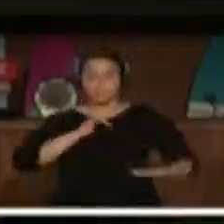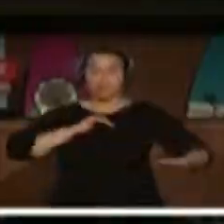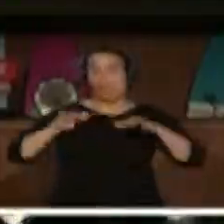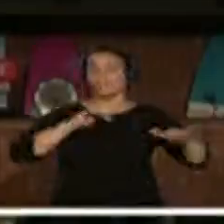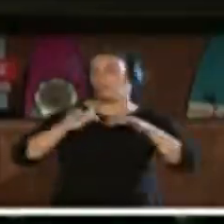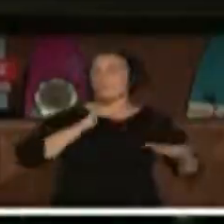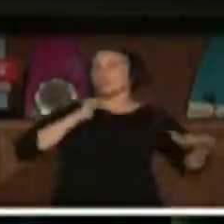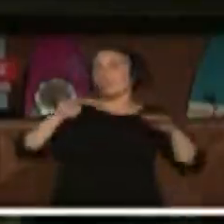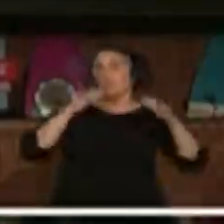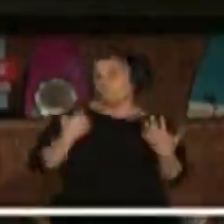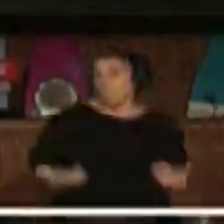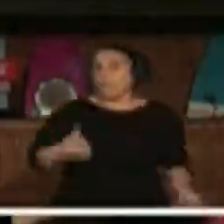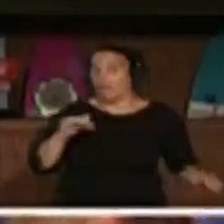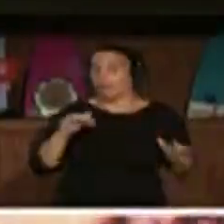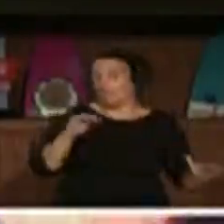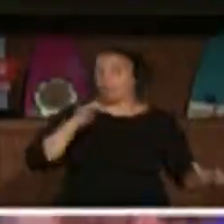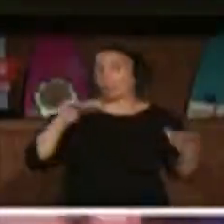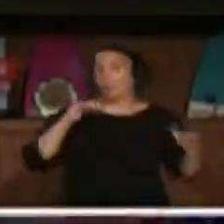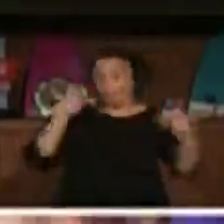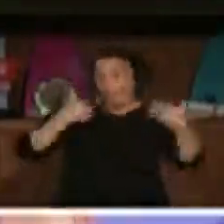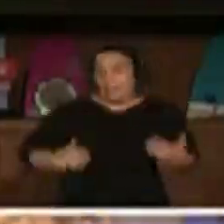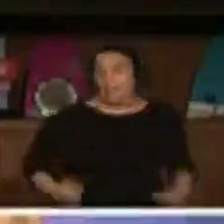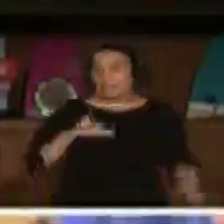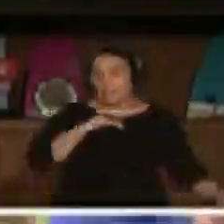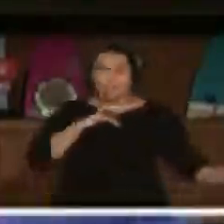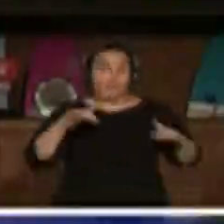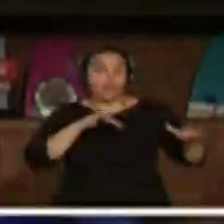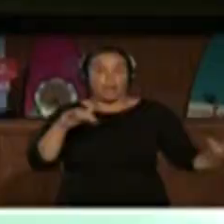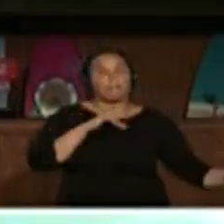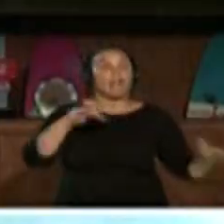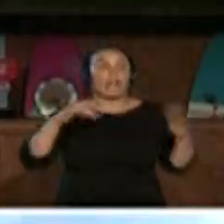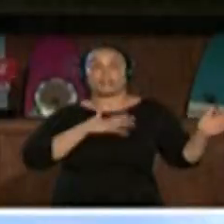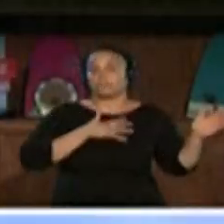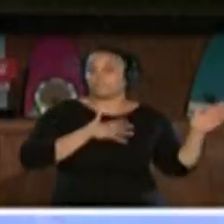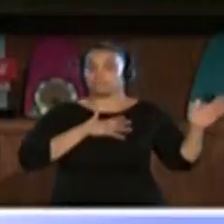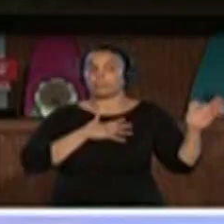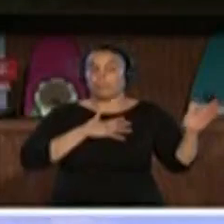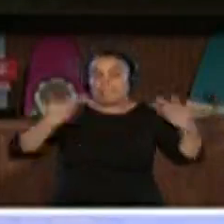¡Menea! ¡Menea! ¡Menea! ¡Menea! ¡Menea! ¡Menea! ¡Menea! ¡Menea!